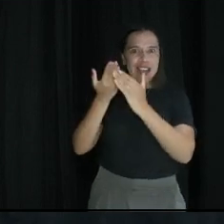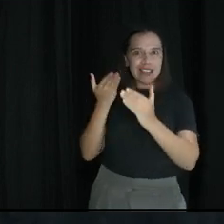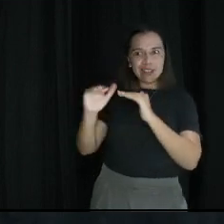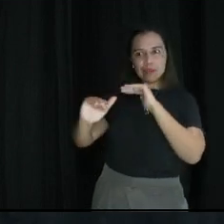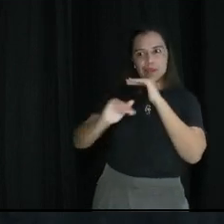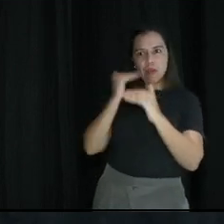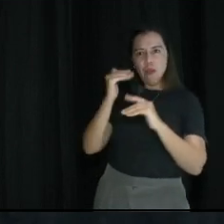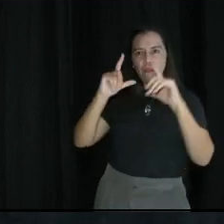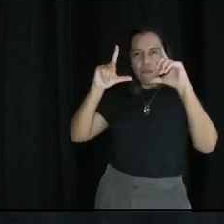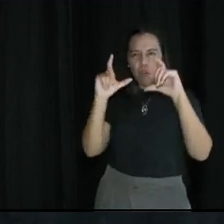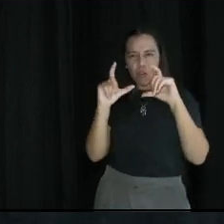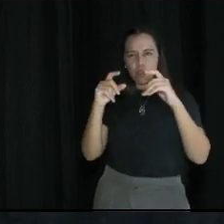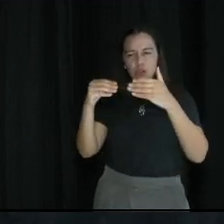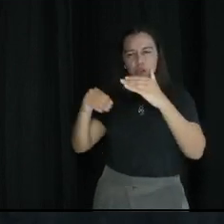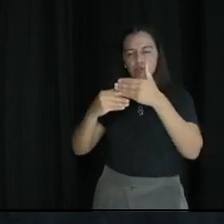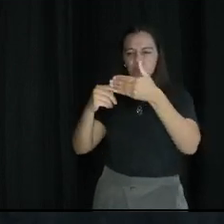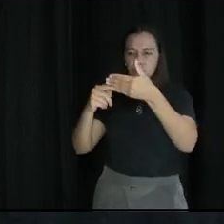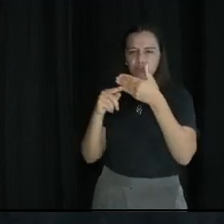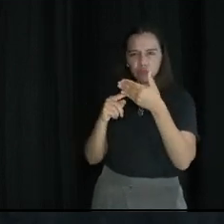con la que a nosotros nos estaban